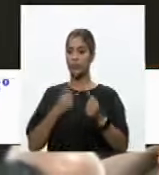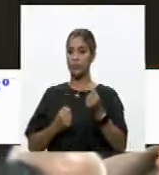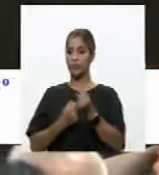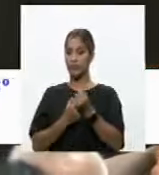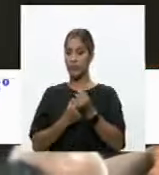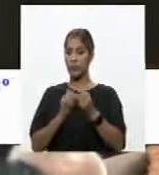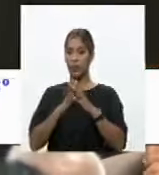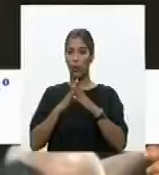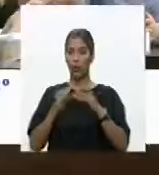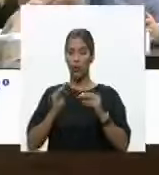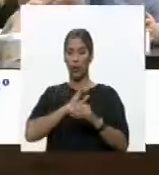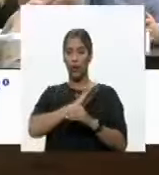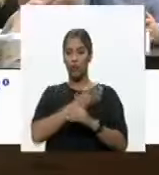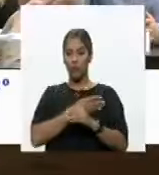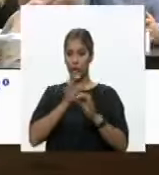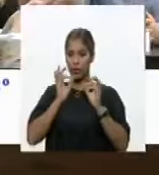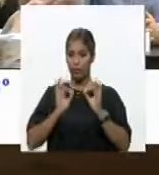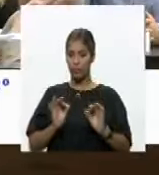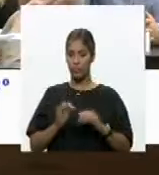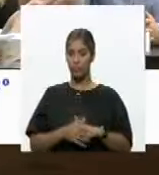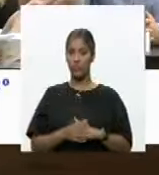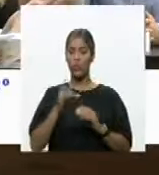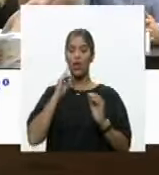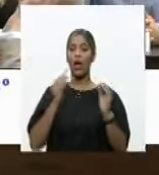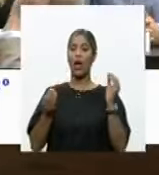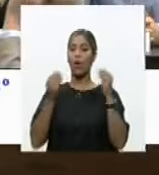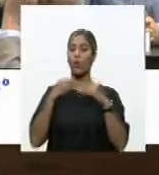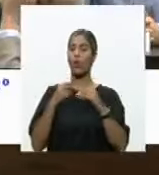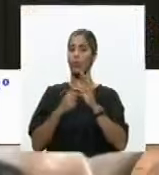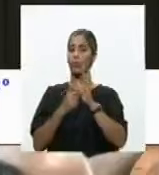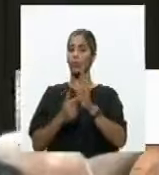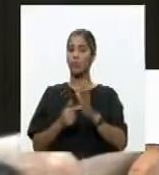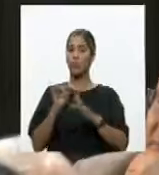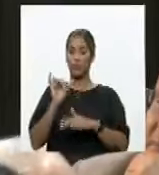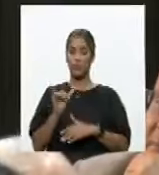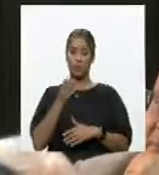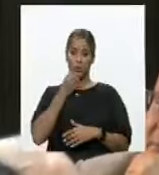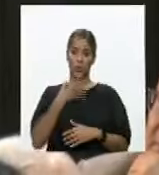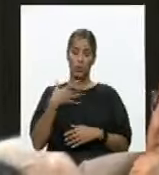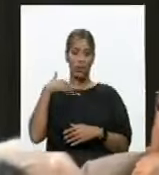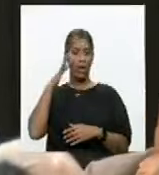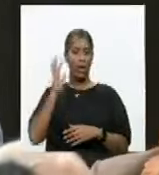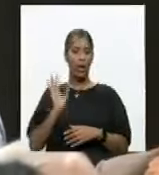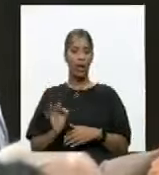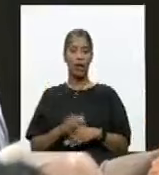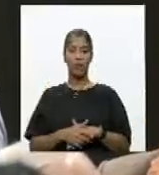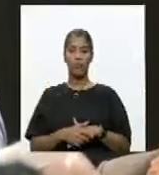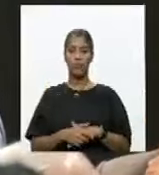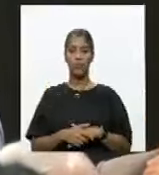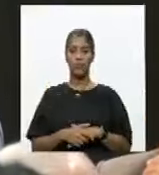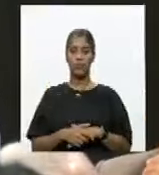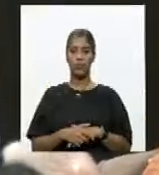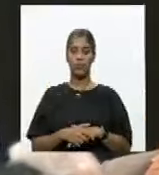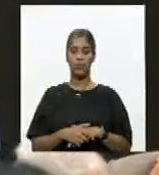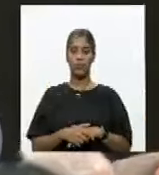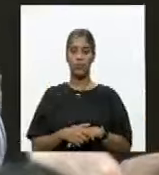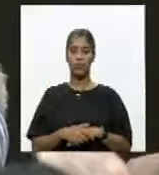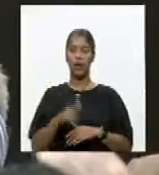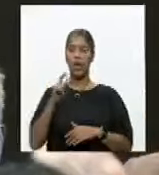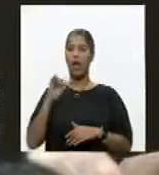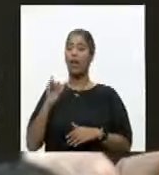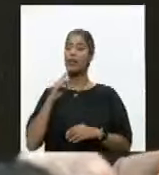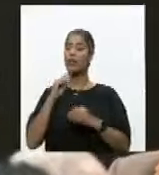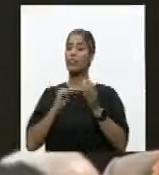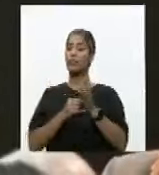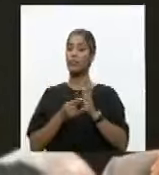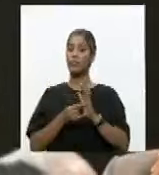respaldamos con toda la fuerza posible el acuerdo que acaban de presentar y creemos que Ali era uno de